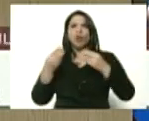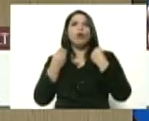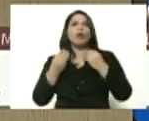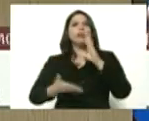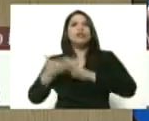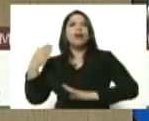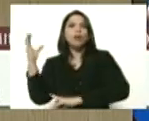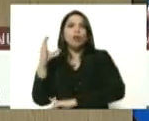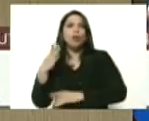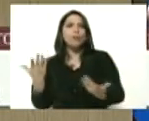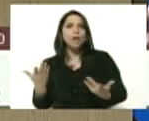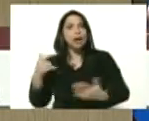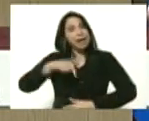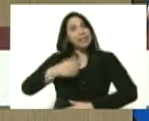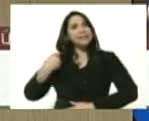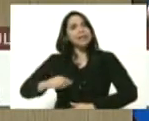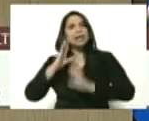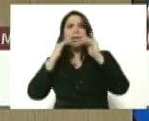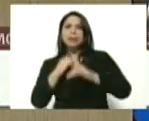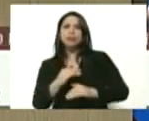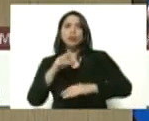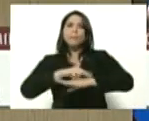Colombia? Si aquí tienen